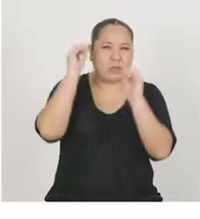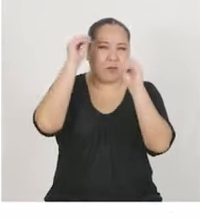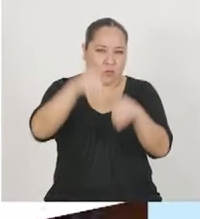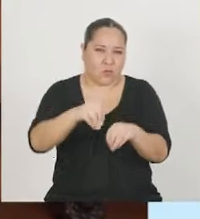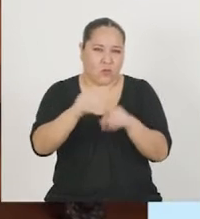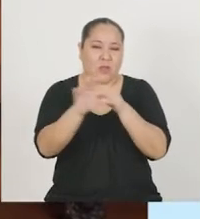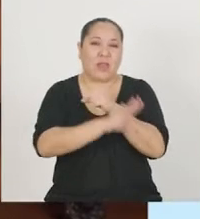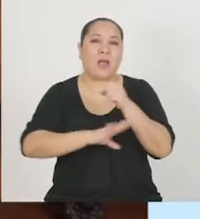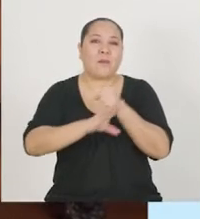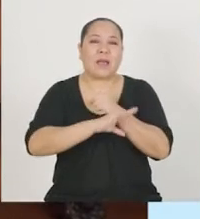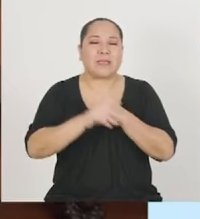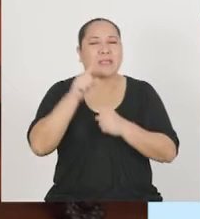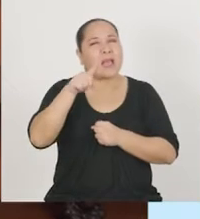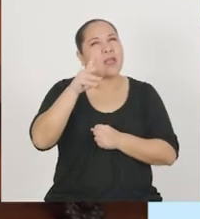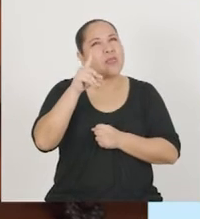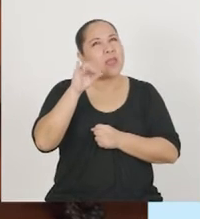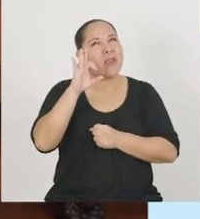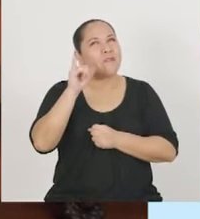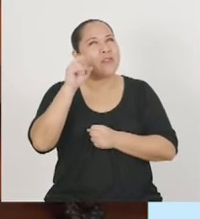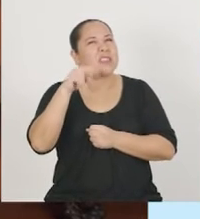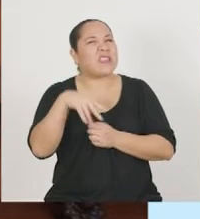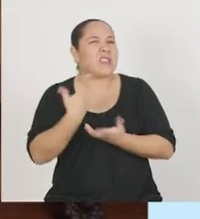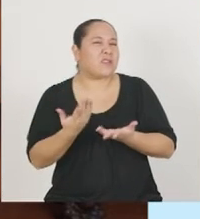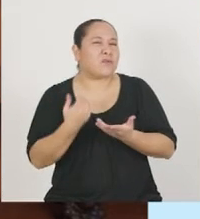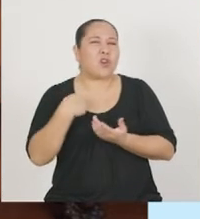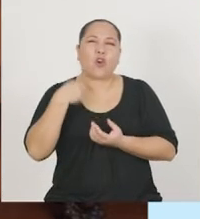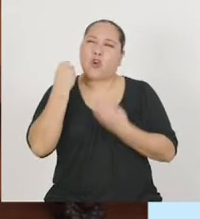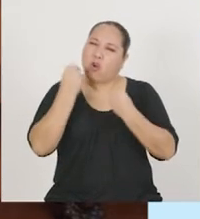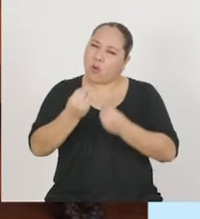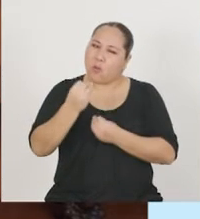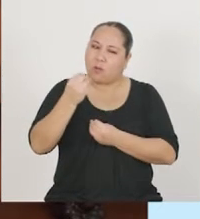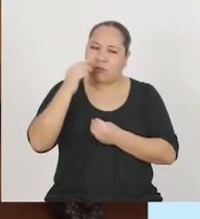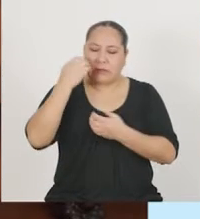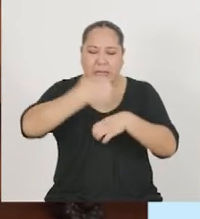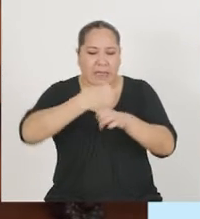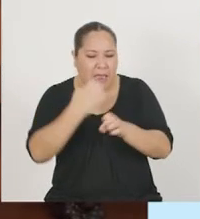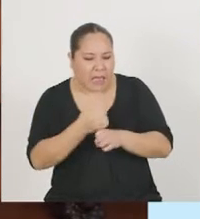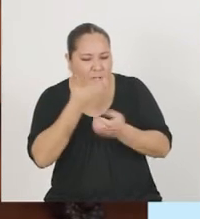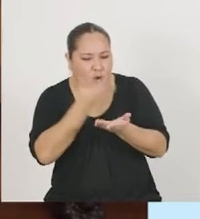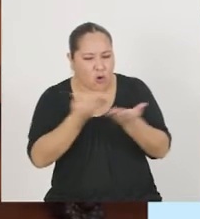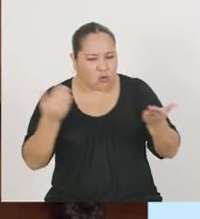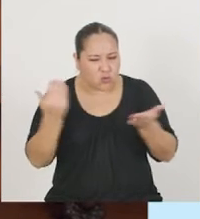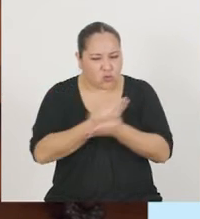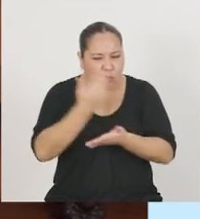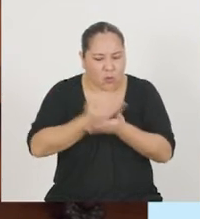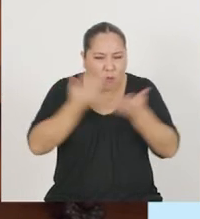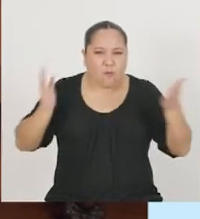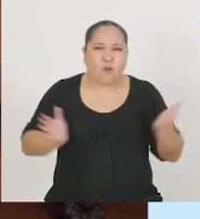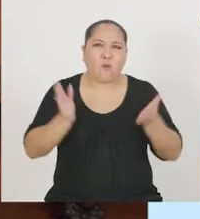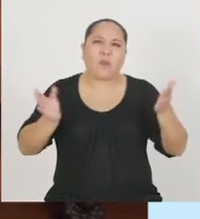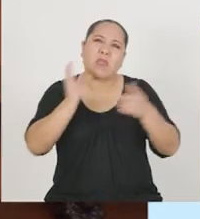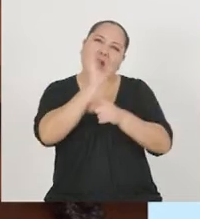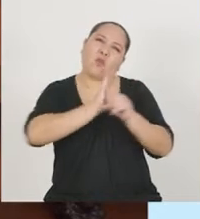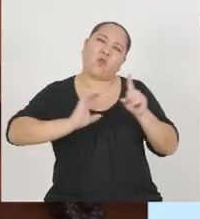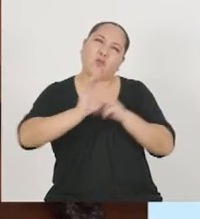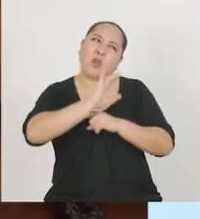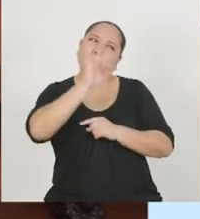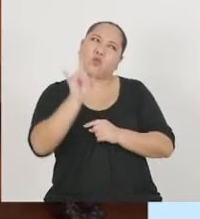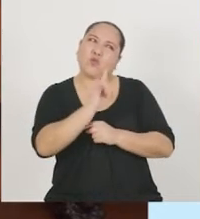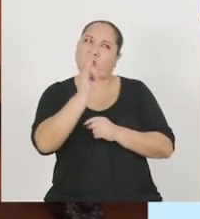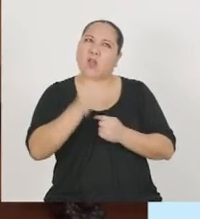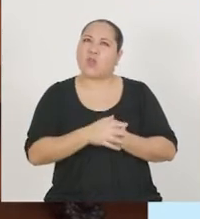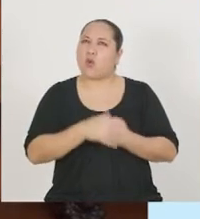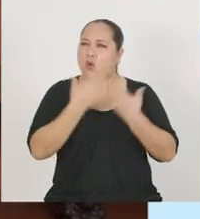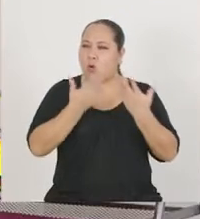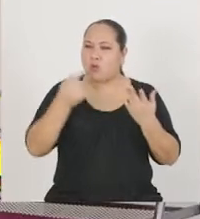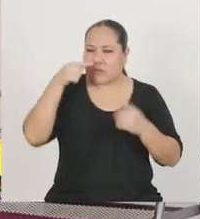Definir. ¿Cómo podríamos crear productos novedosos para fomentar nuestra cultura usando productos de